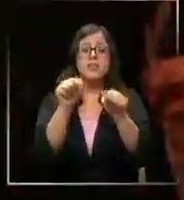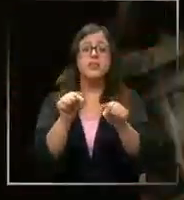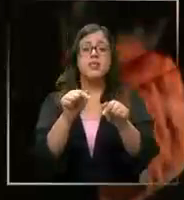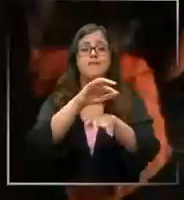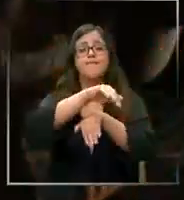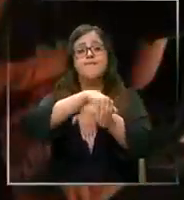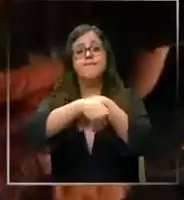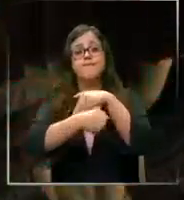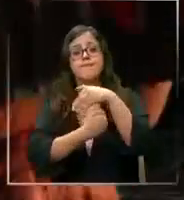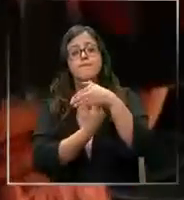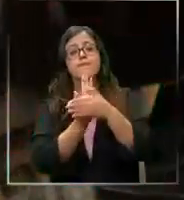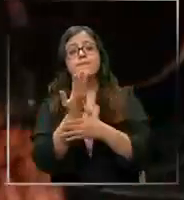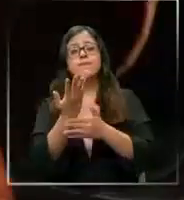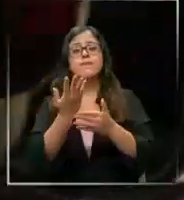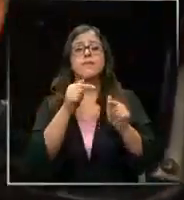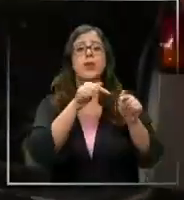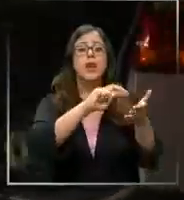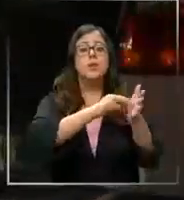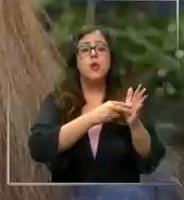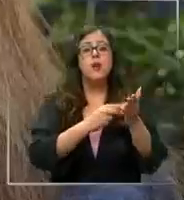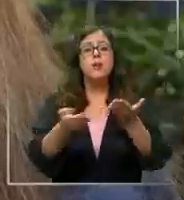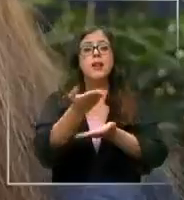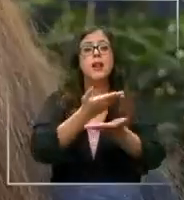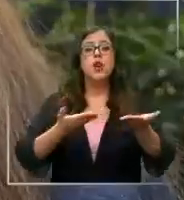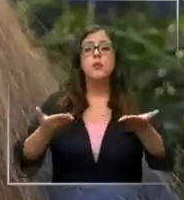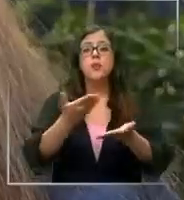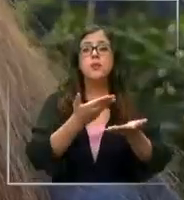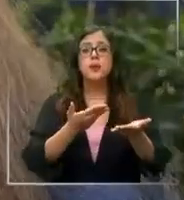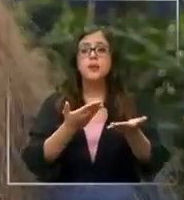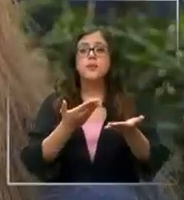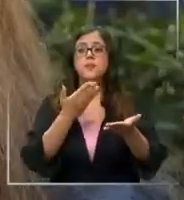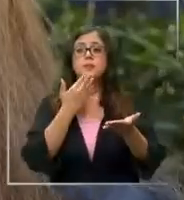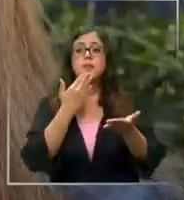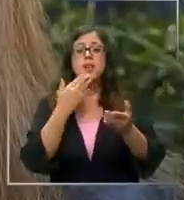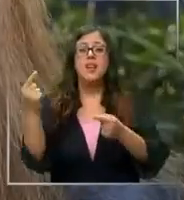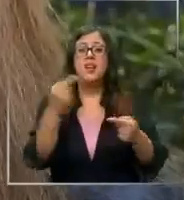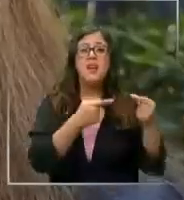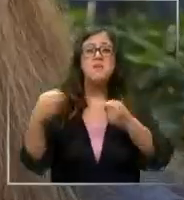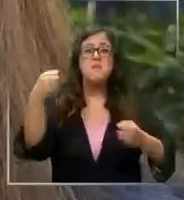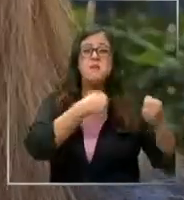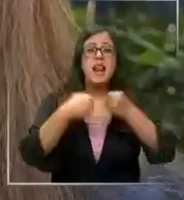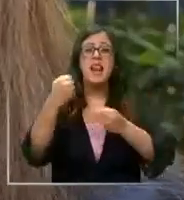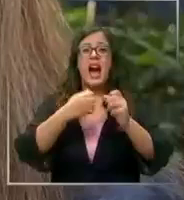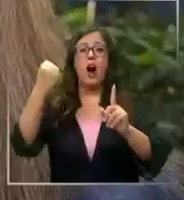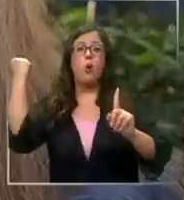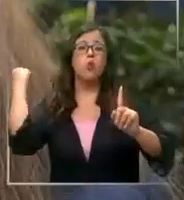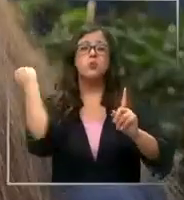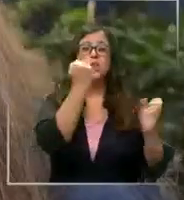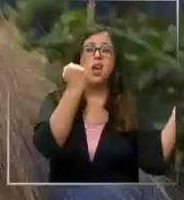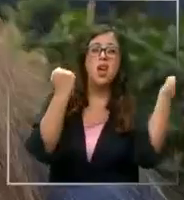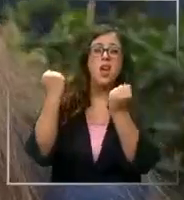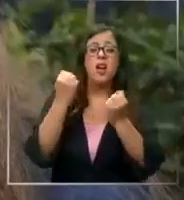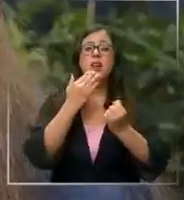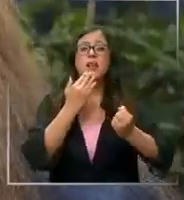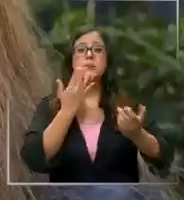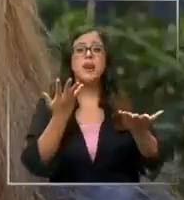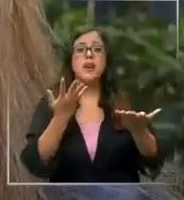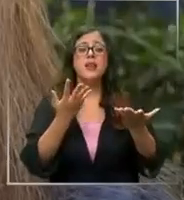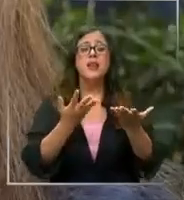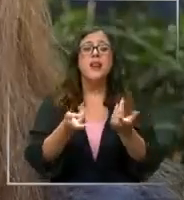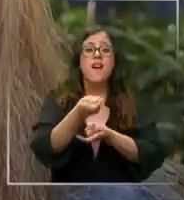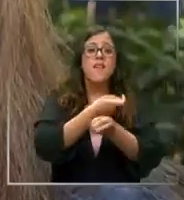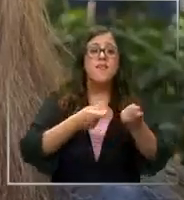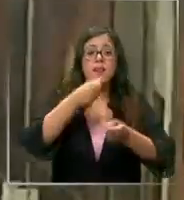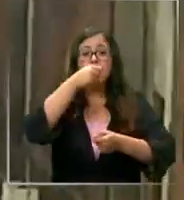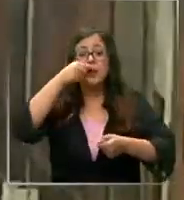la madrugada. Hay problemas de convivencia, hay problemas de peleas, acuchillazos, hay problemas de microtráfico